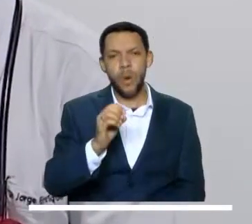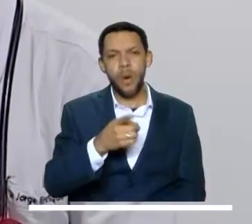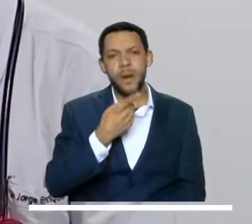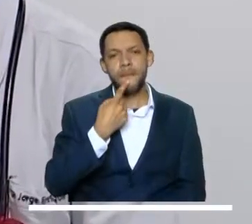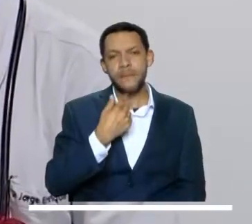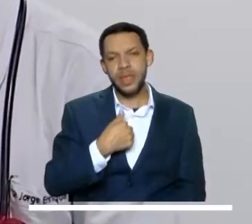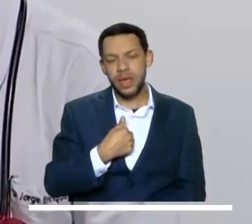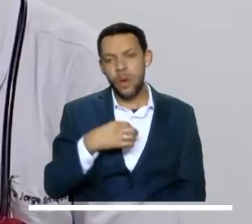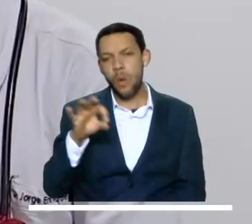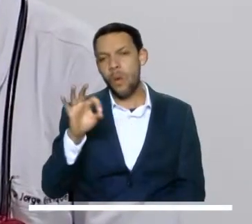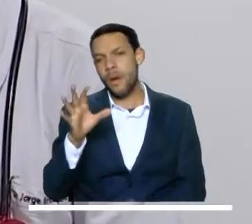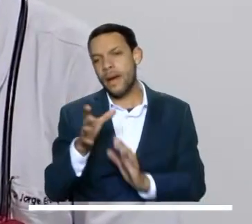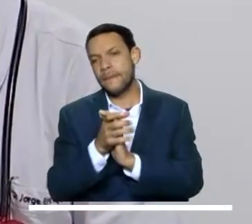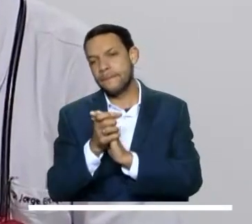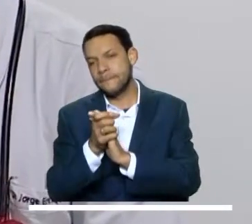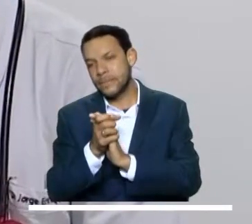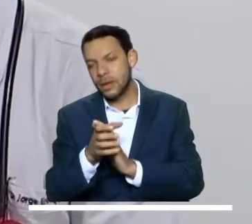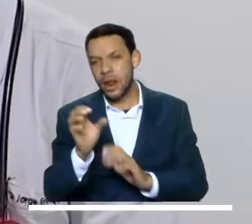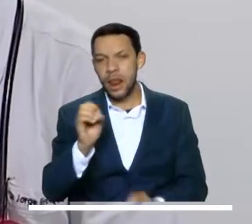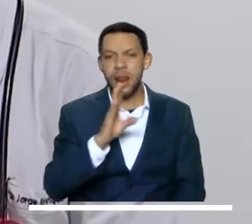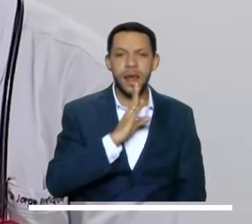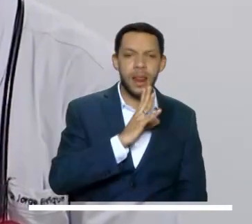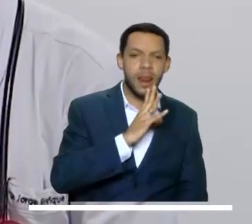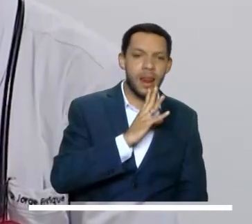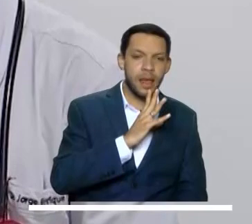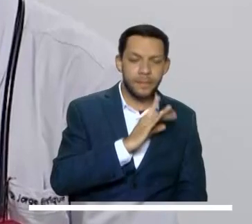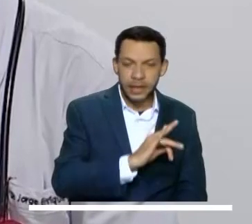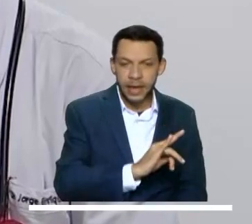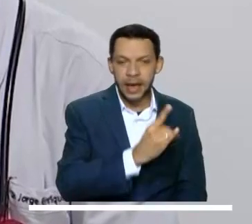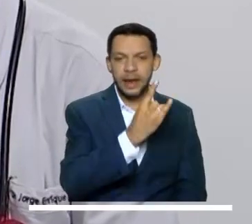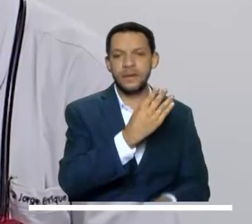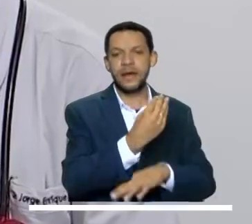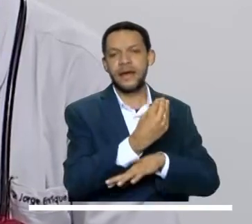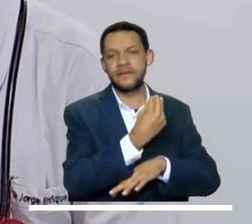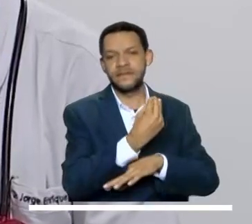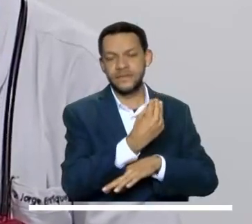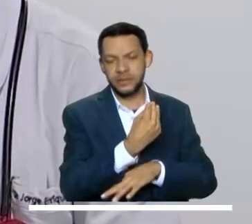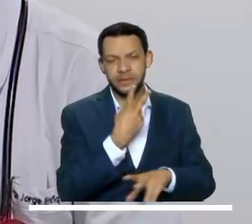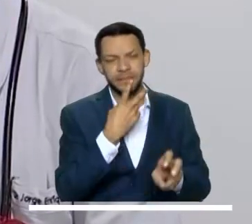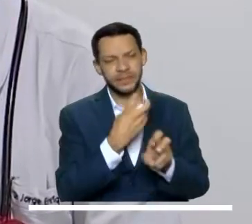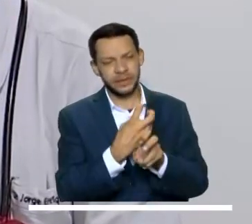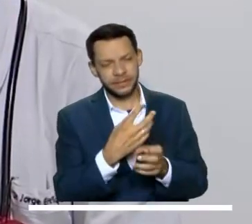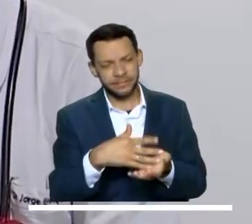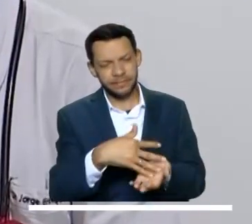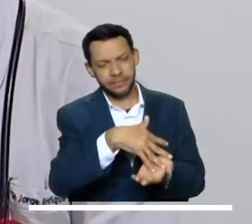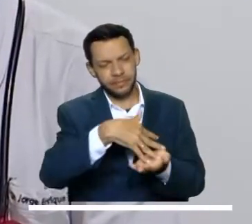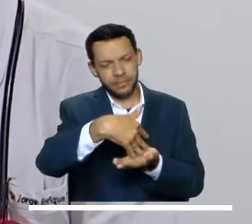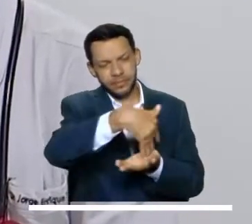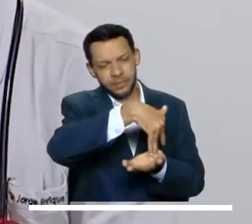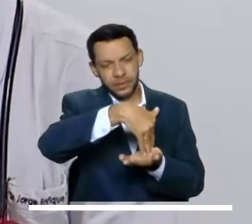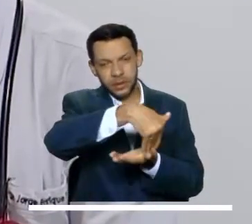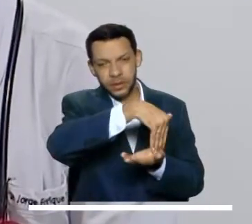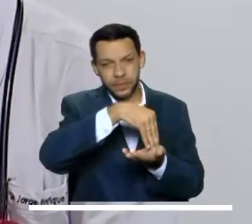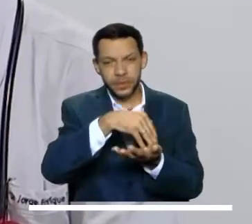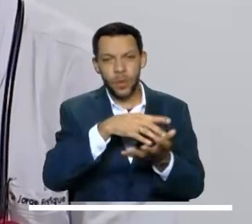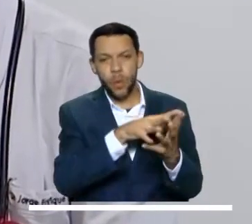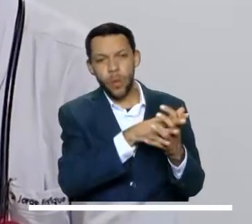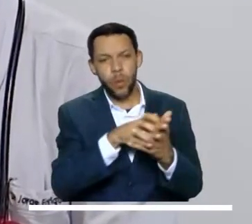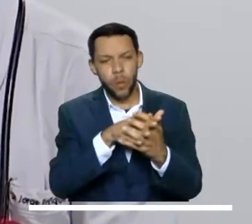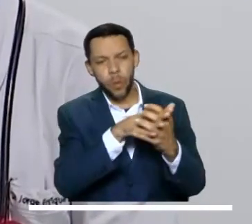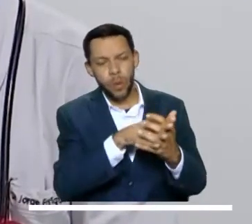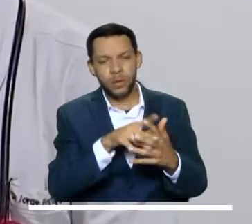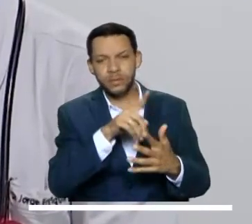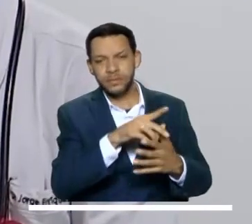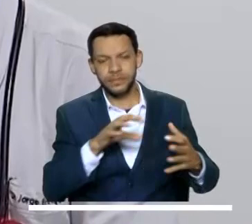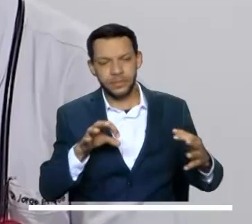en general, y por el procedimiento como es, porque puede ser un poco molesto, pero no es doloroso, ¿sí? El procedimiento puede estar acompañado